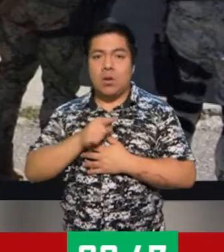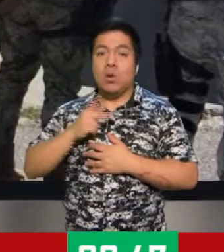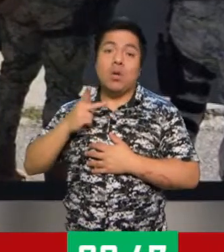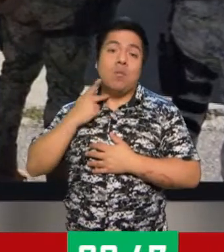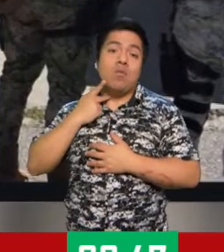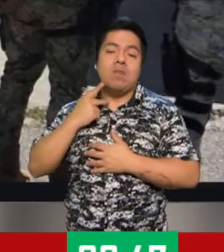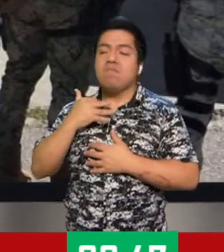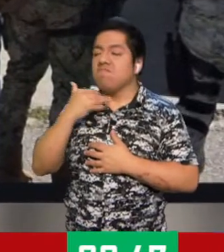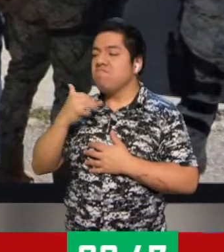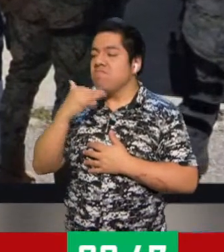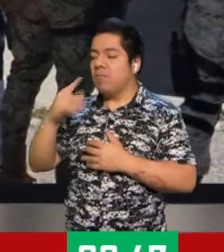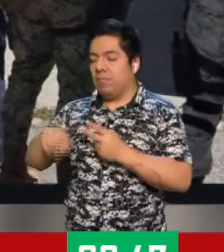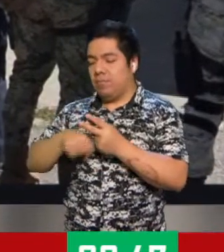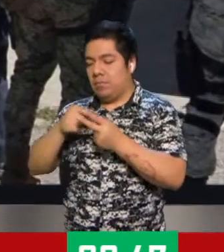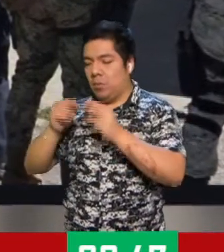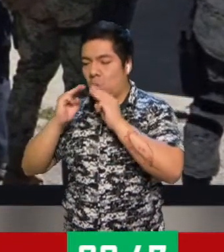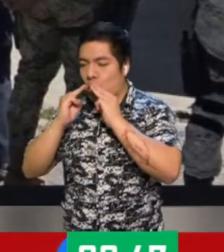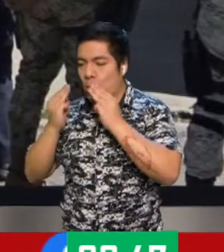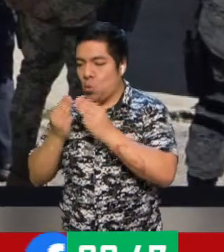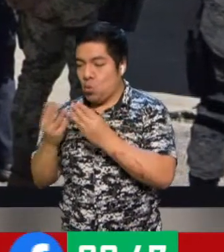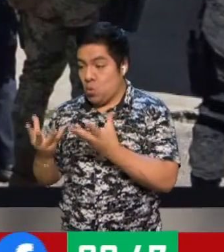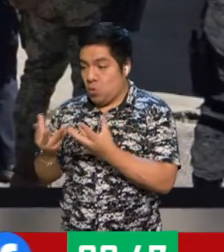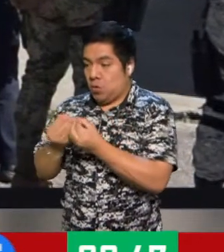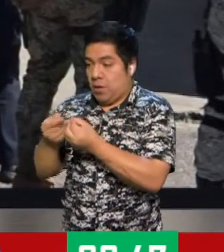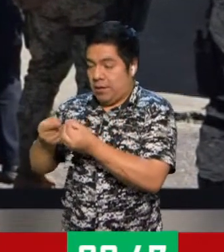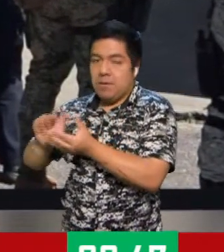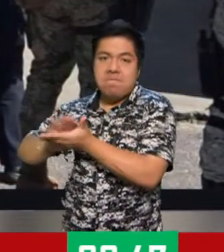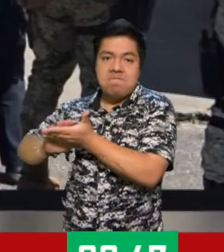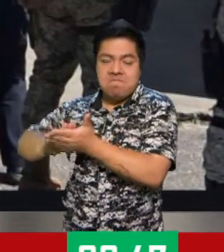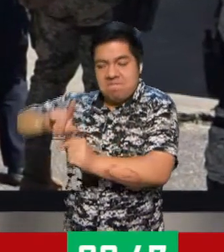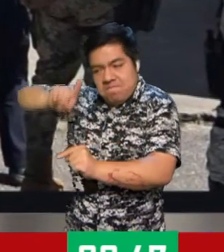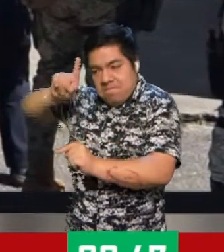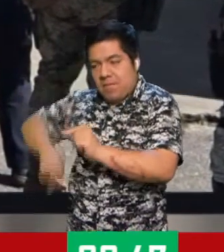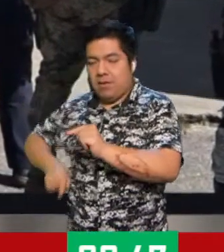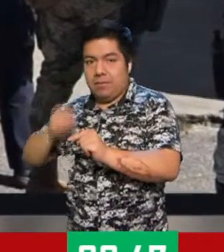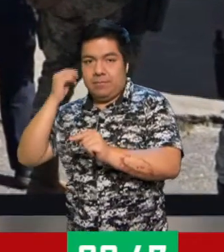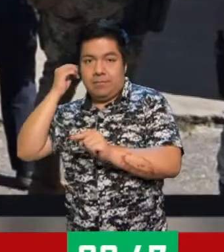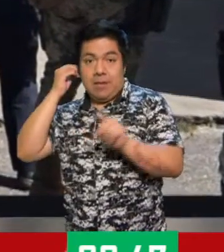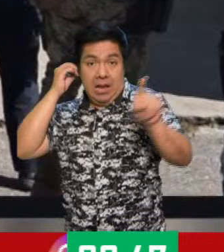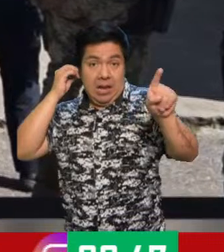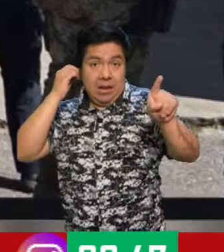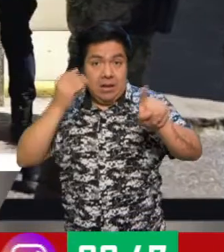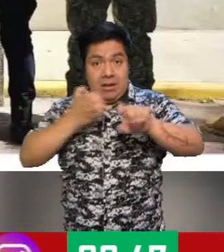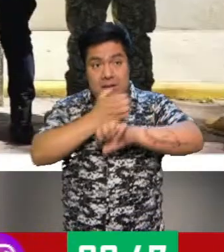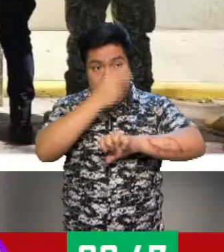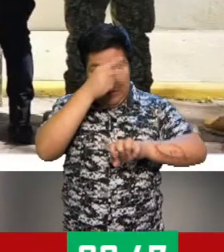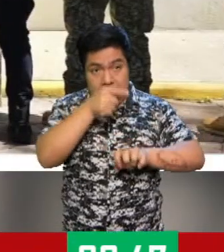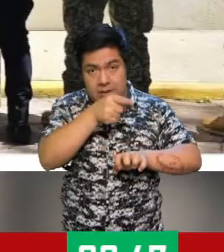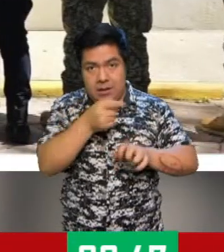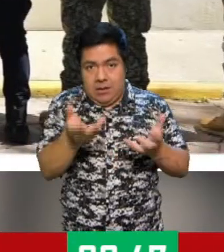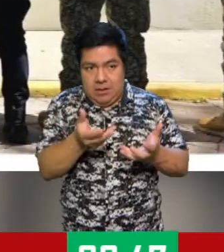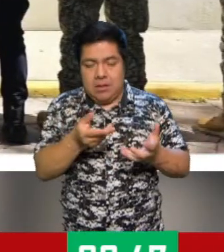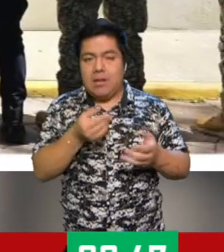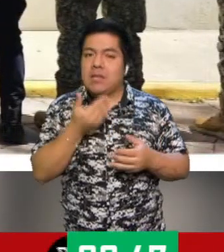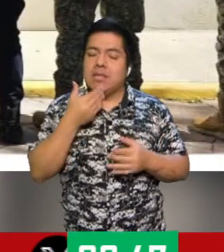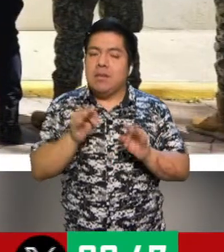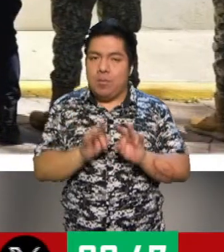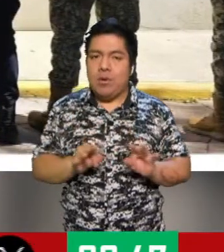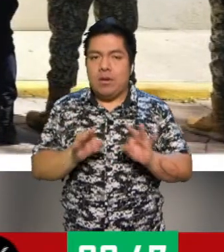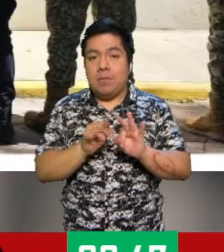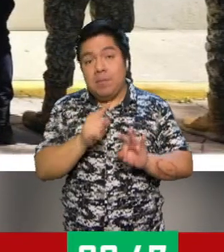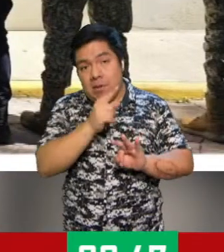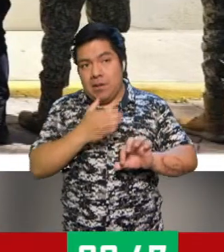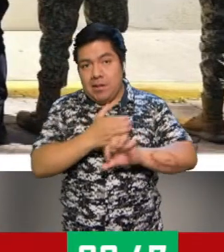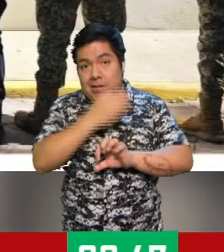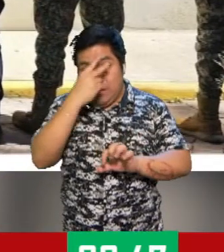y el poder criminal. Es muy importante lo que ocurrió porque en el Estado de México, pues